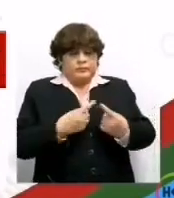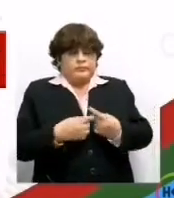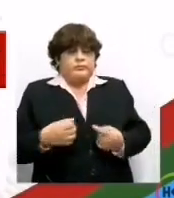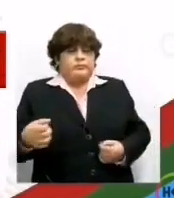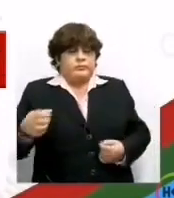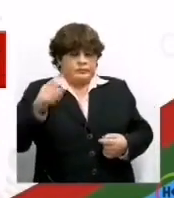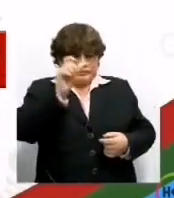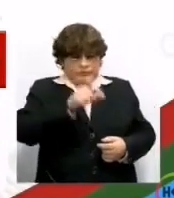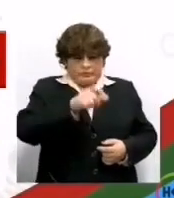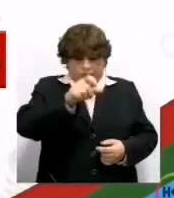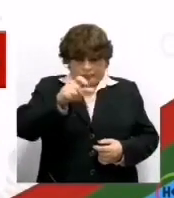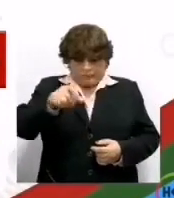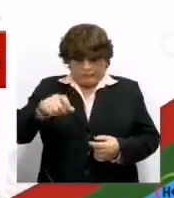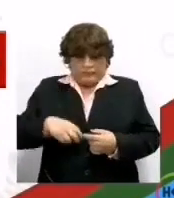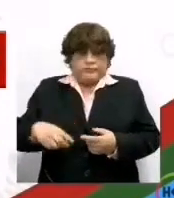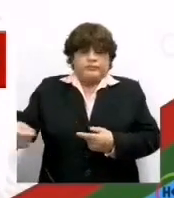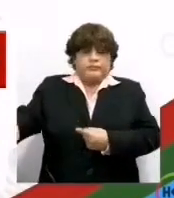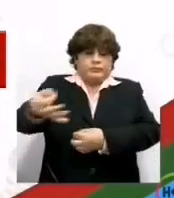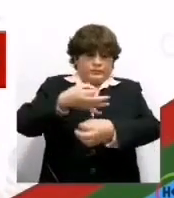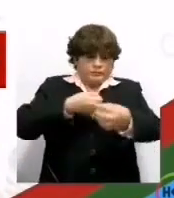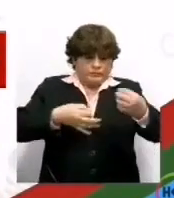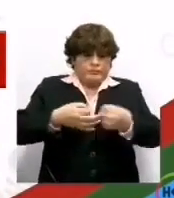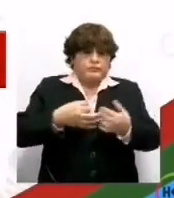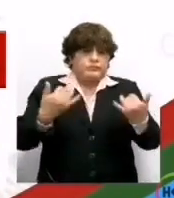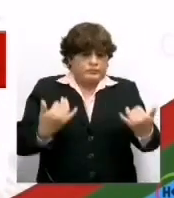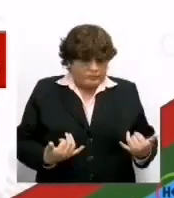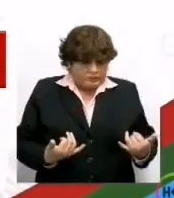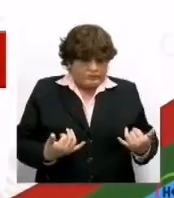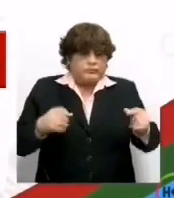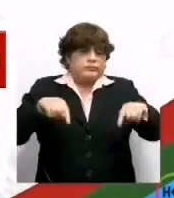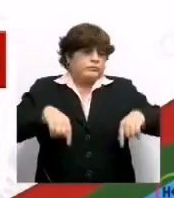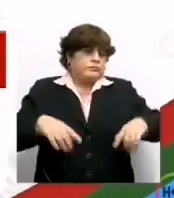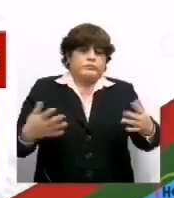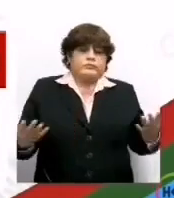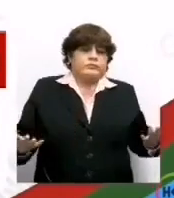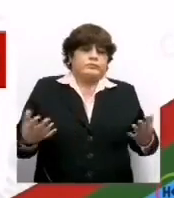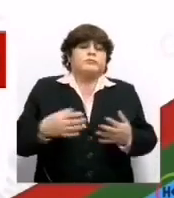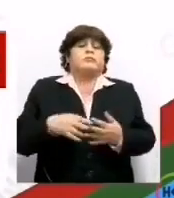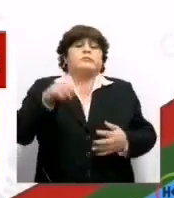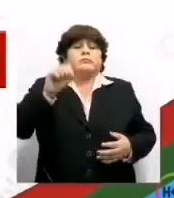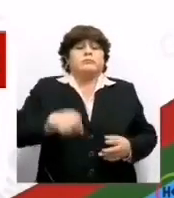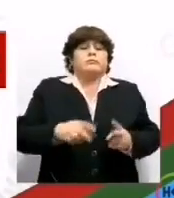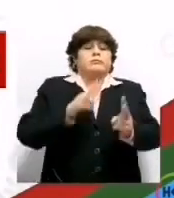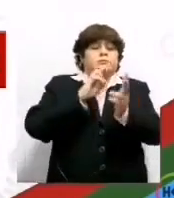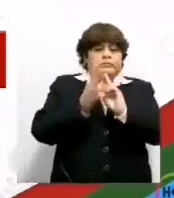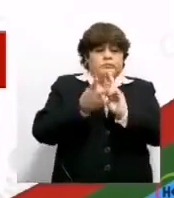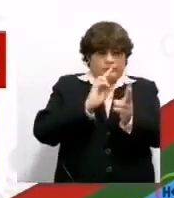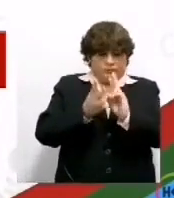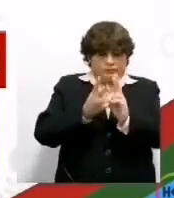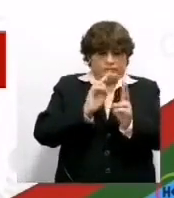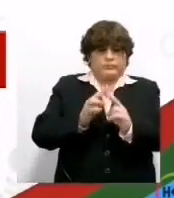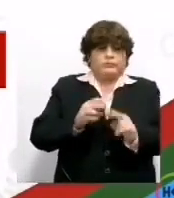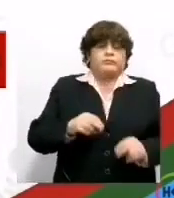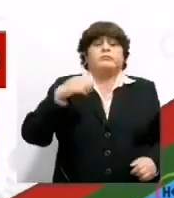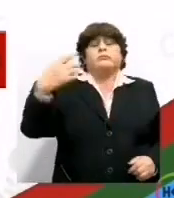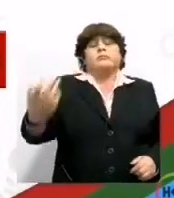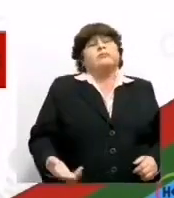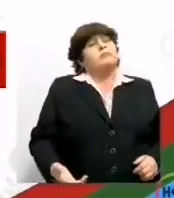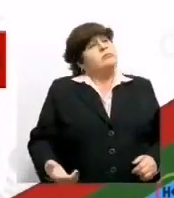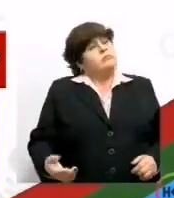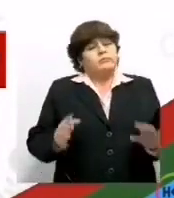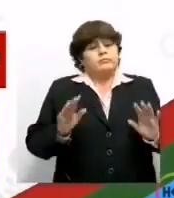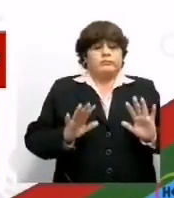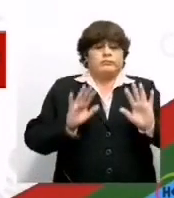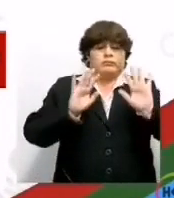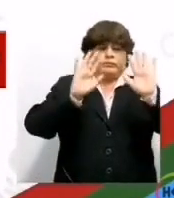ingresan en la actualidad eso no ocurre es posible ya por virú ya sea por la entrada por